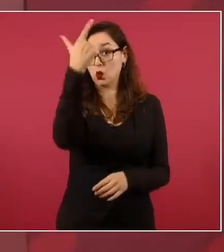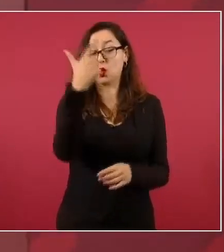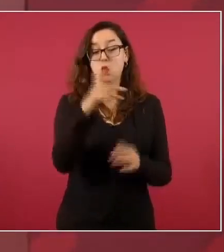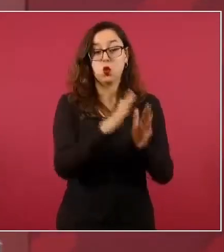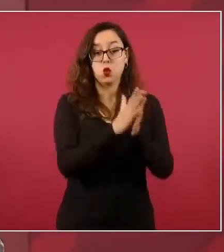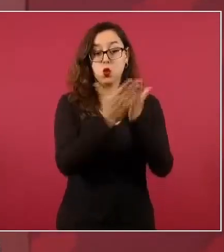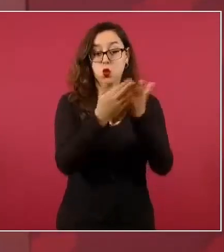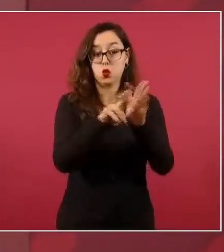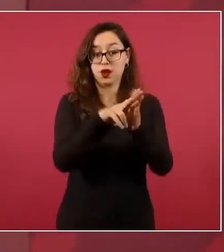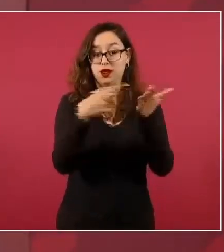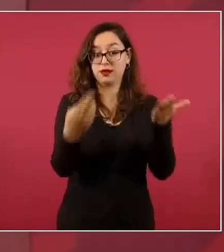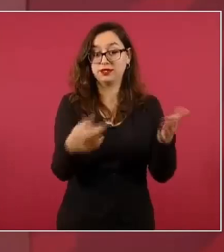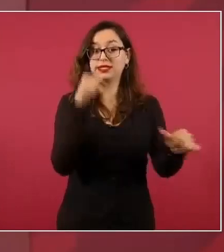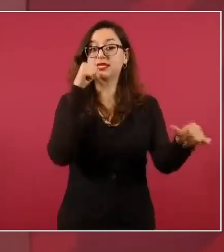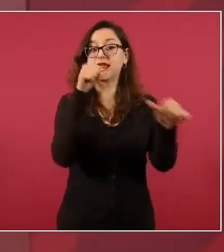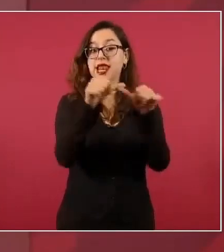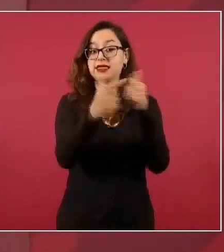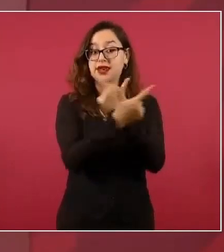a Krause,